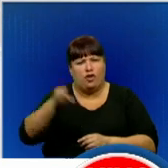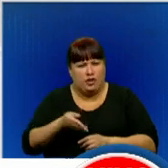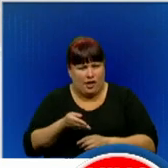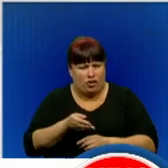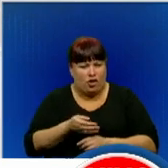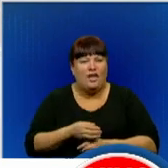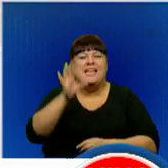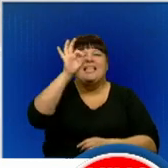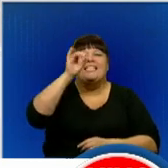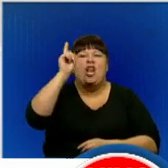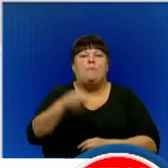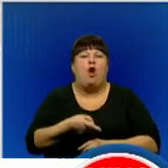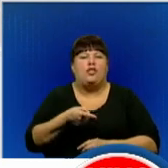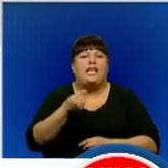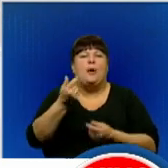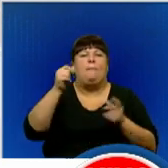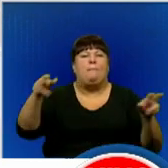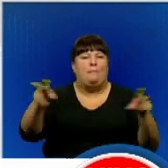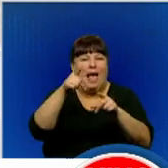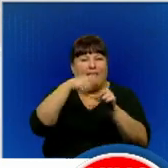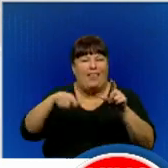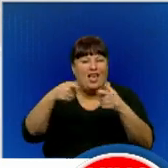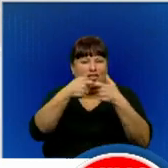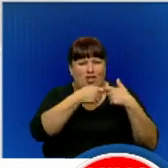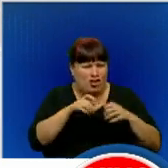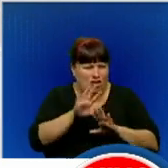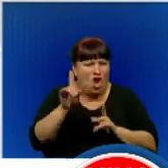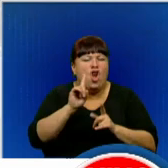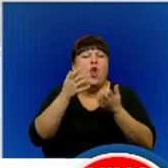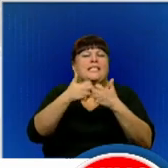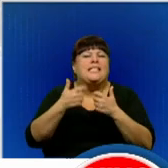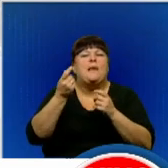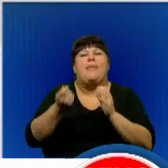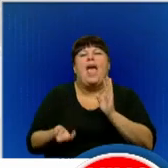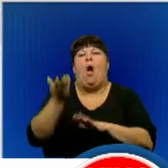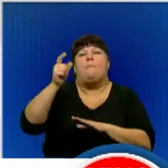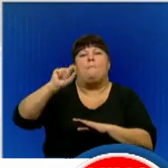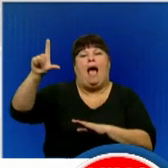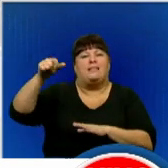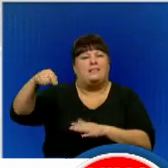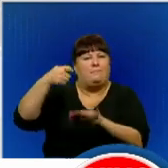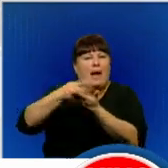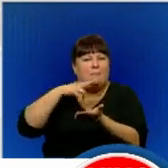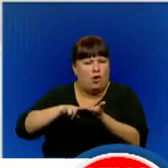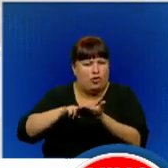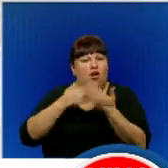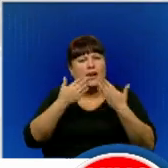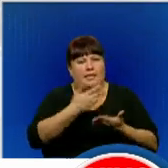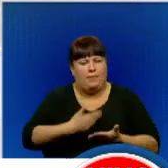0 por ciento de la distribución de dividendos esto no es un sistema progresivo gracias